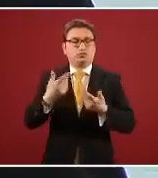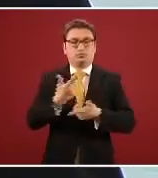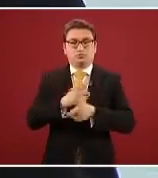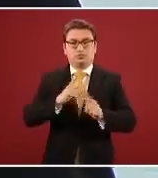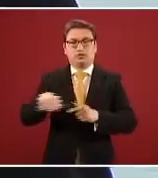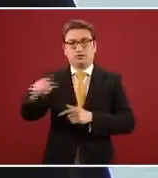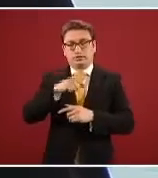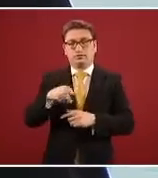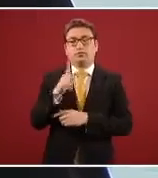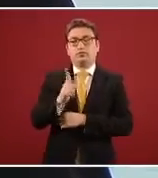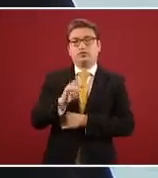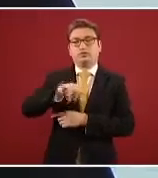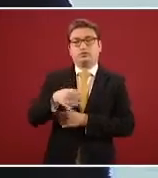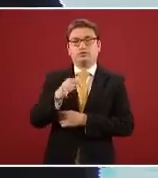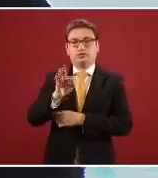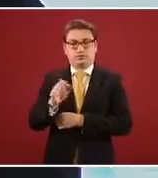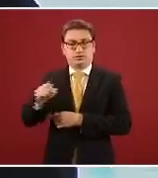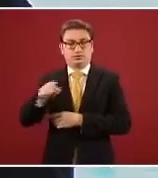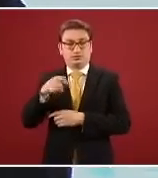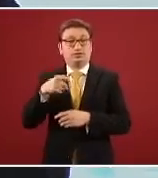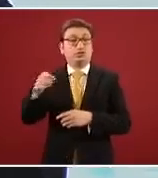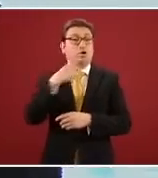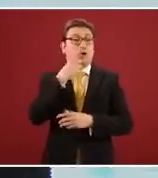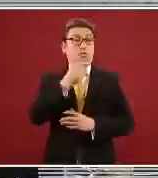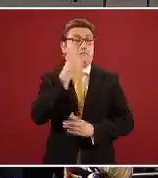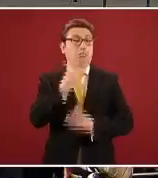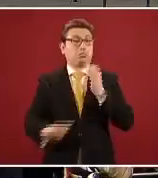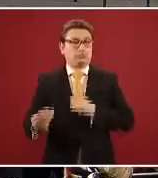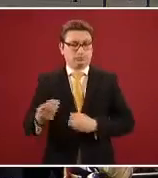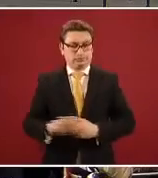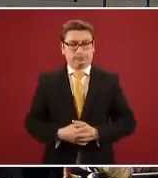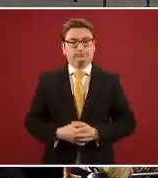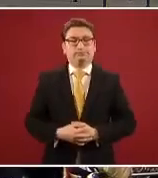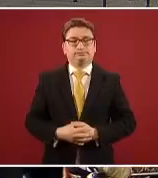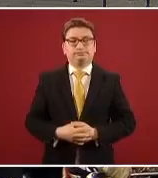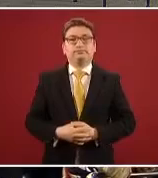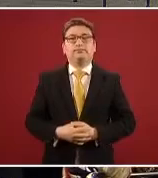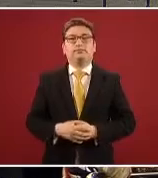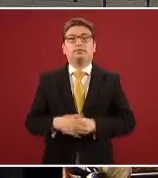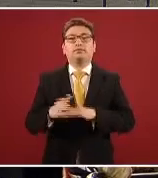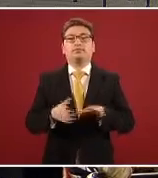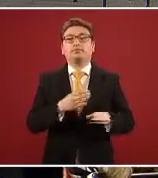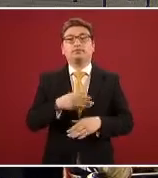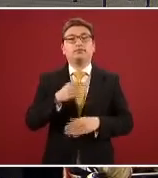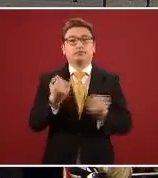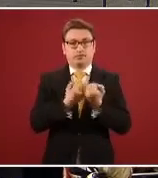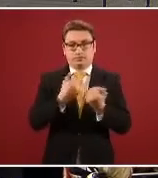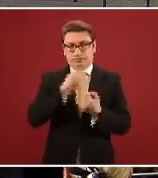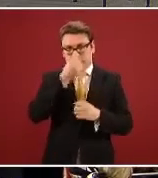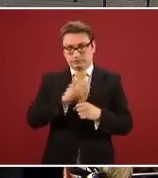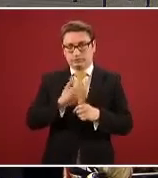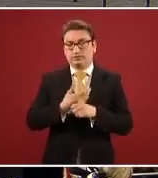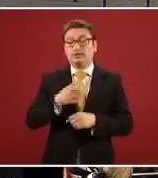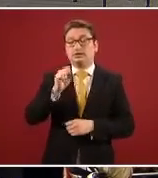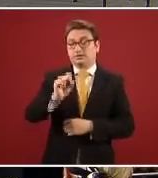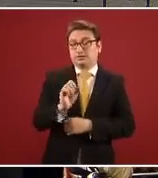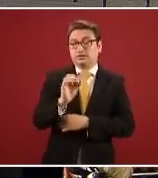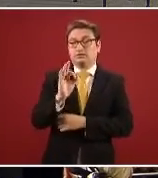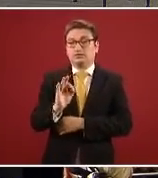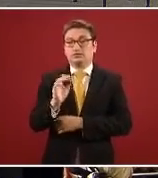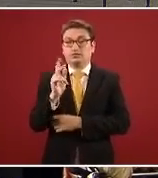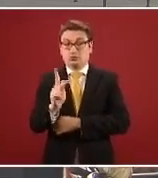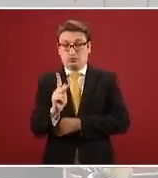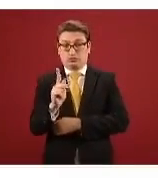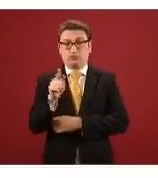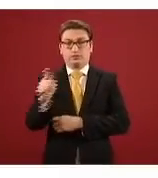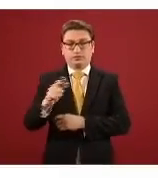Federación, se encuentran en este momento prófugo de la justicia. Adelante, por favor. Además, habría que señalar que la Secretaría de la Función Pública